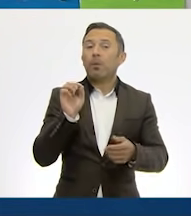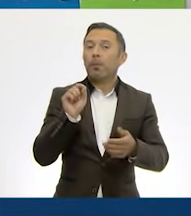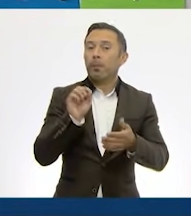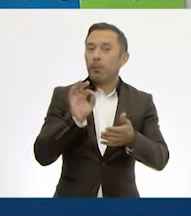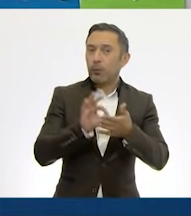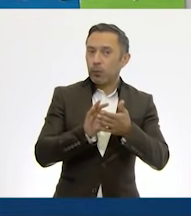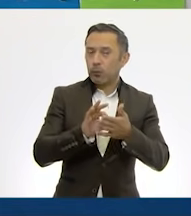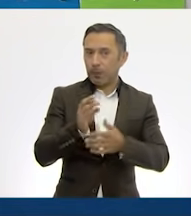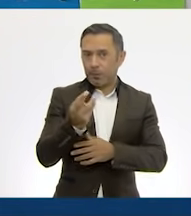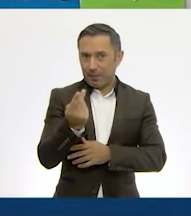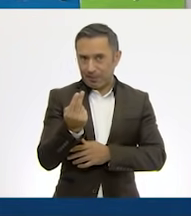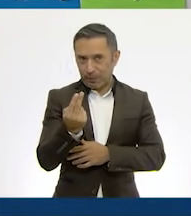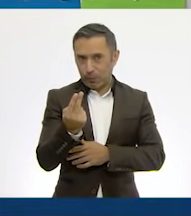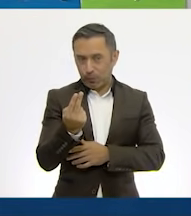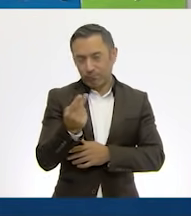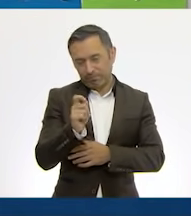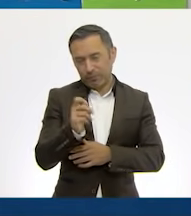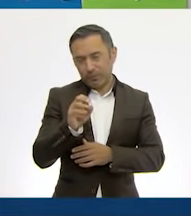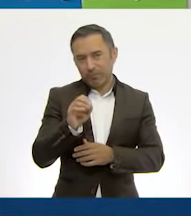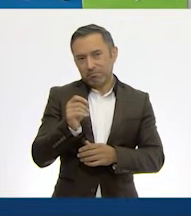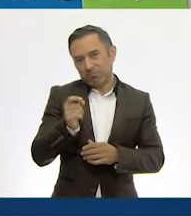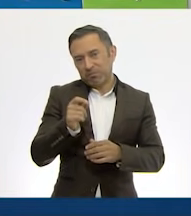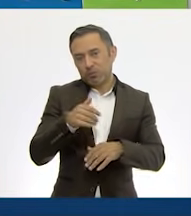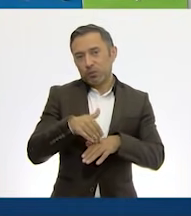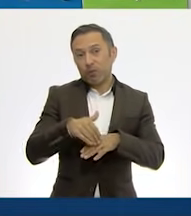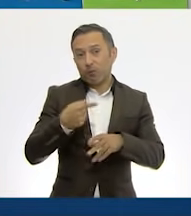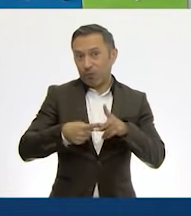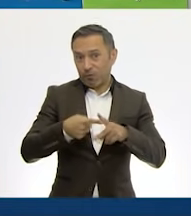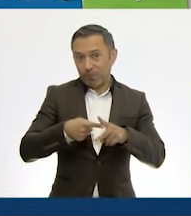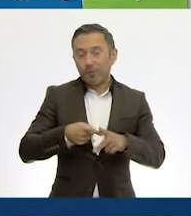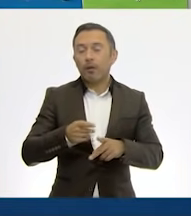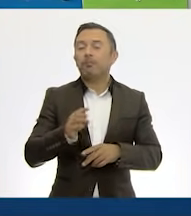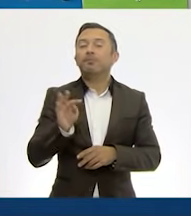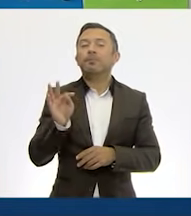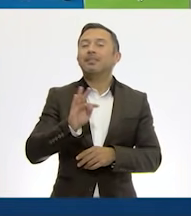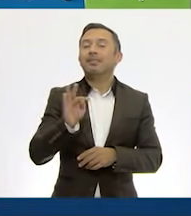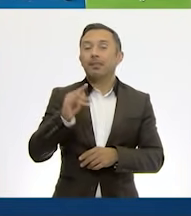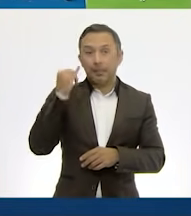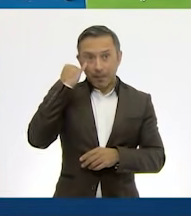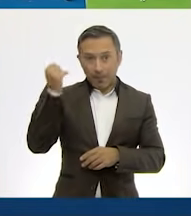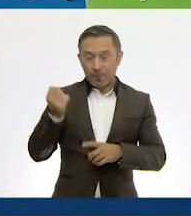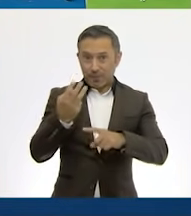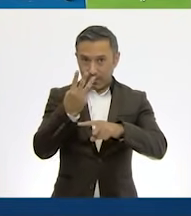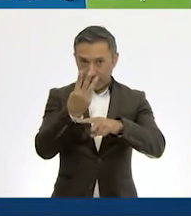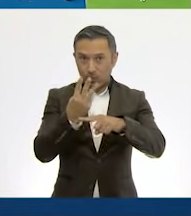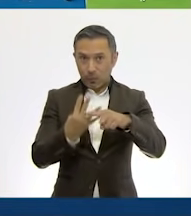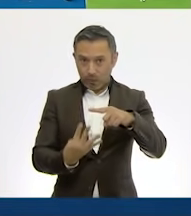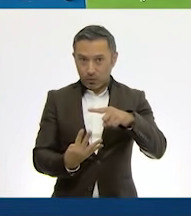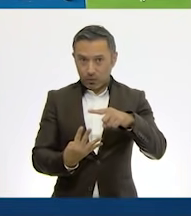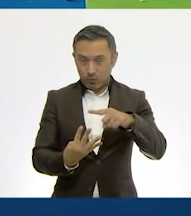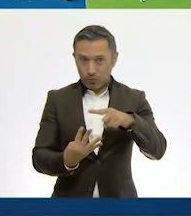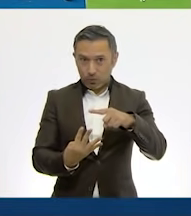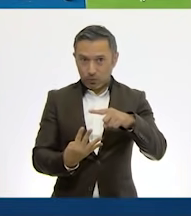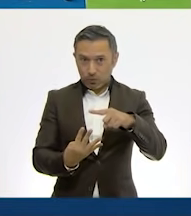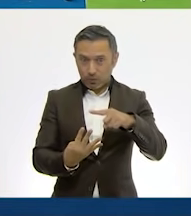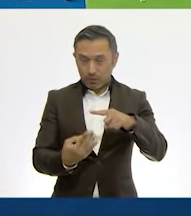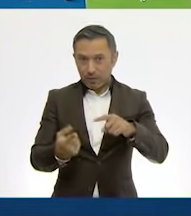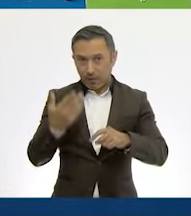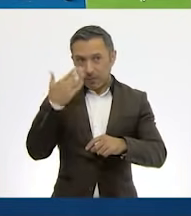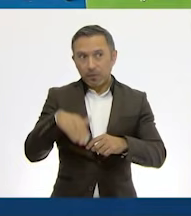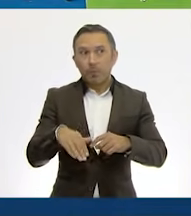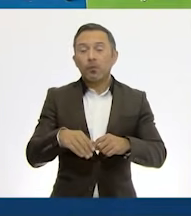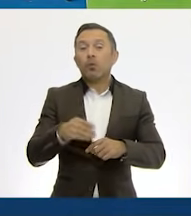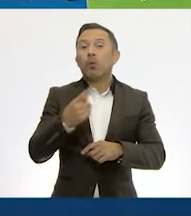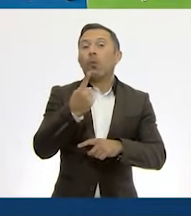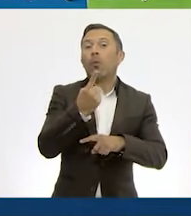en números decimales. Entonces, pues en este caso, si yo llegué a tres cuartos y ya sabemos que un cuarto es punto